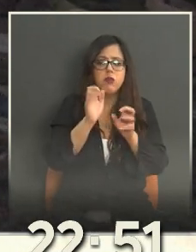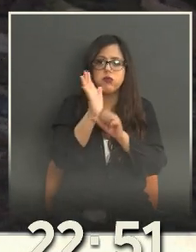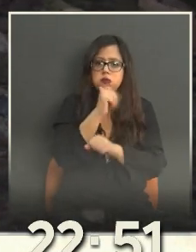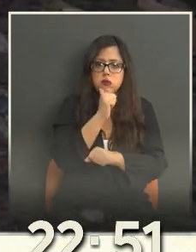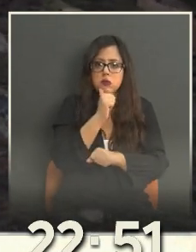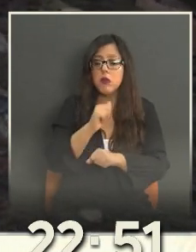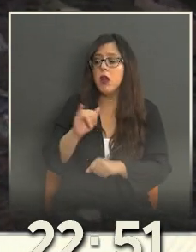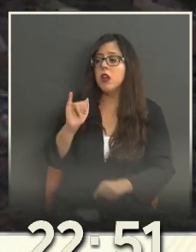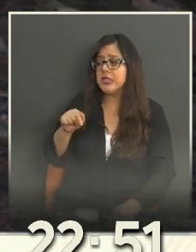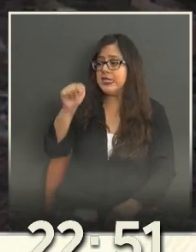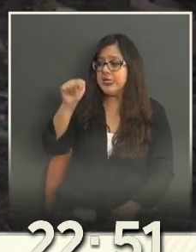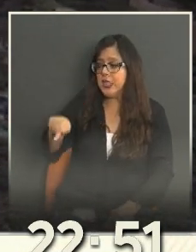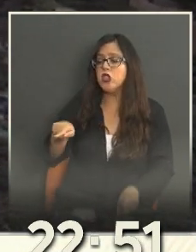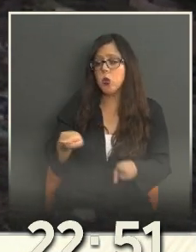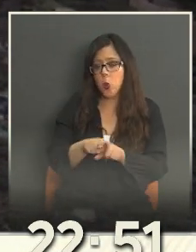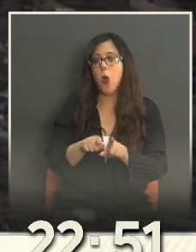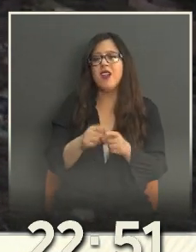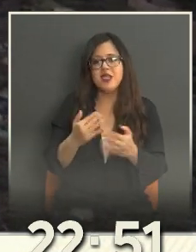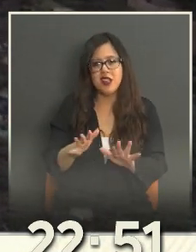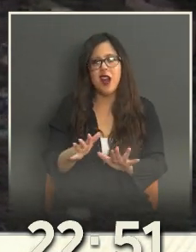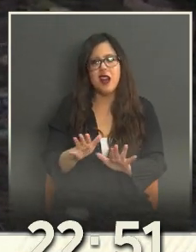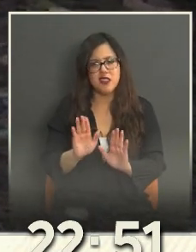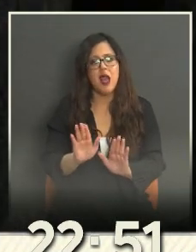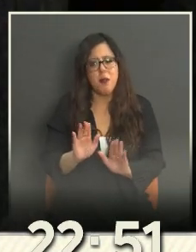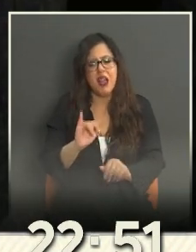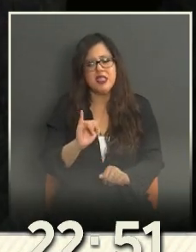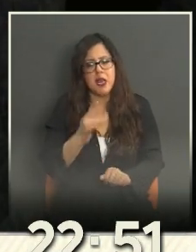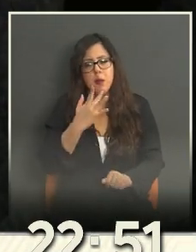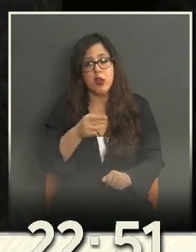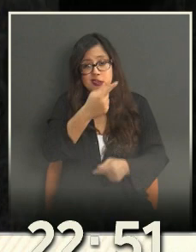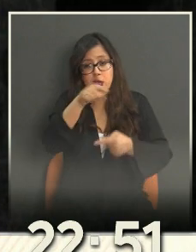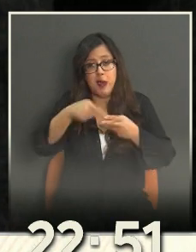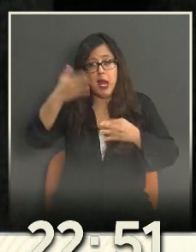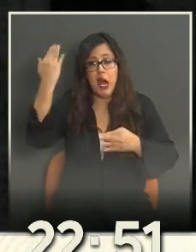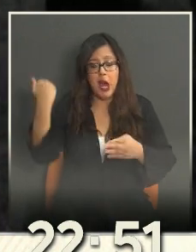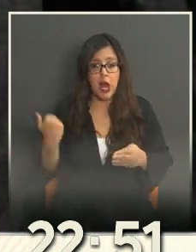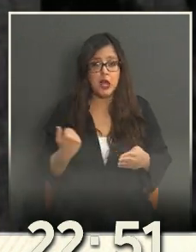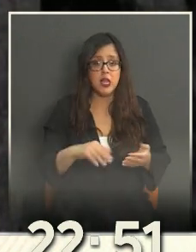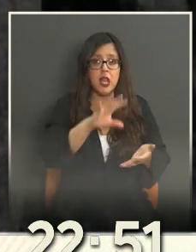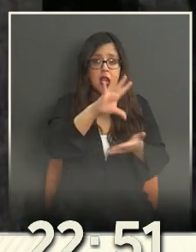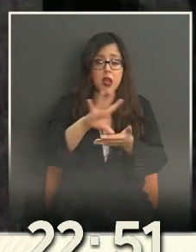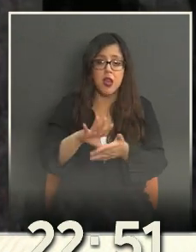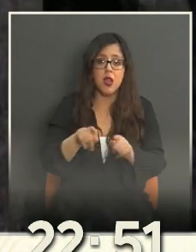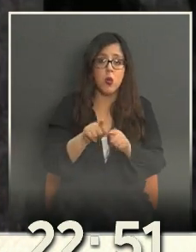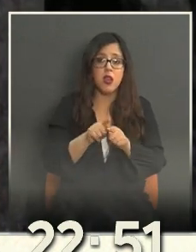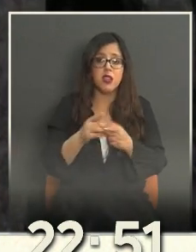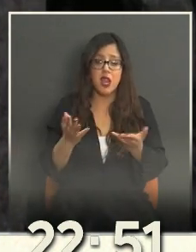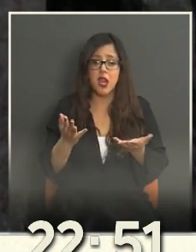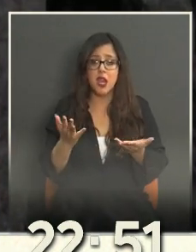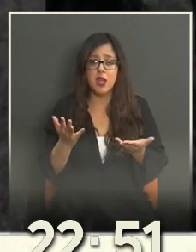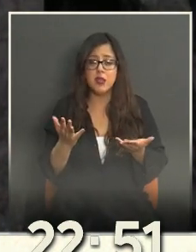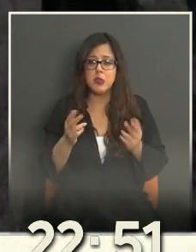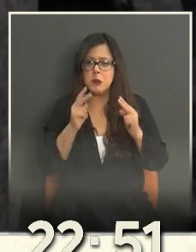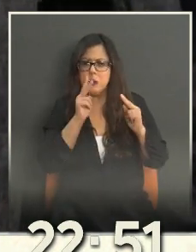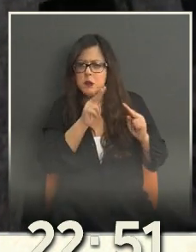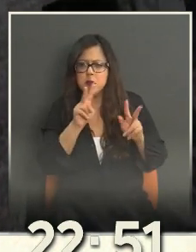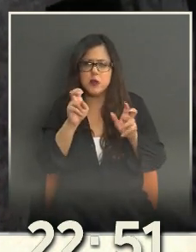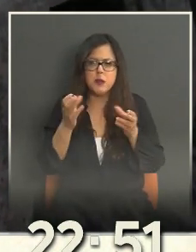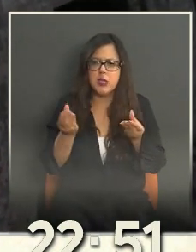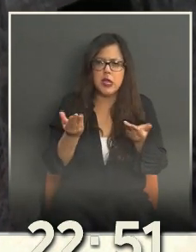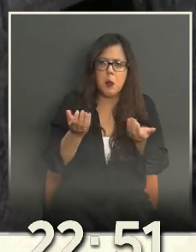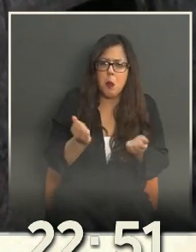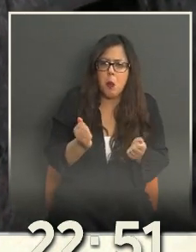absolutamente esperable hace semanas que occidente ha fallado la cancha por eso de alguna manera respecto de que se podía esperar